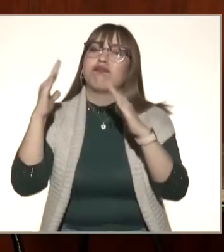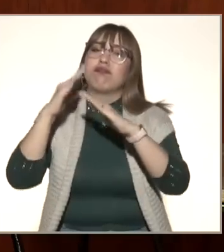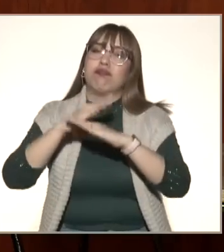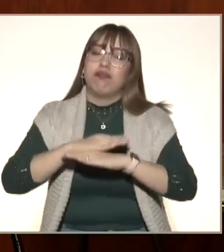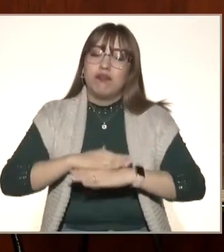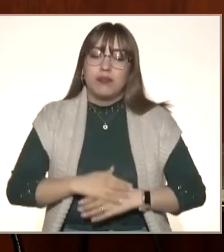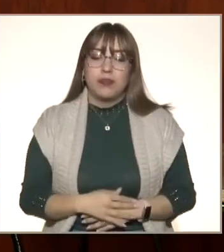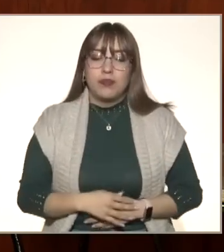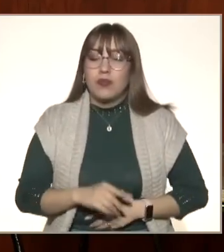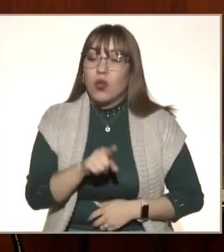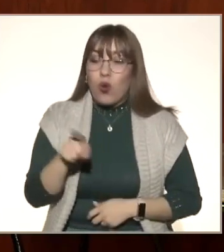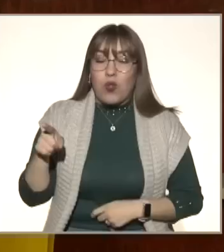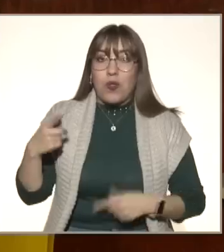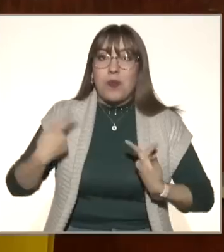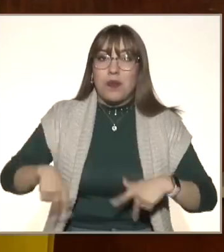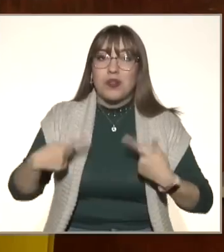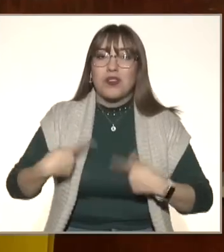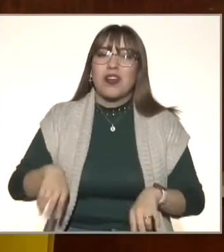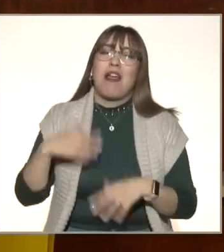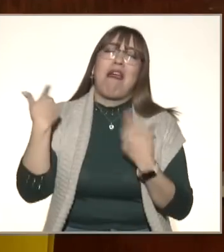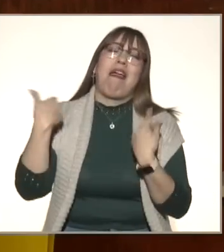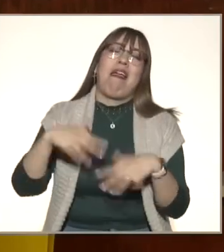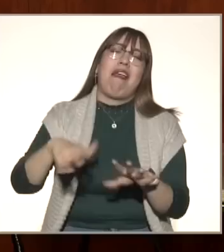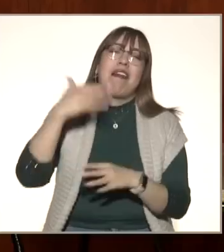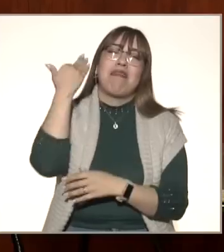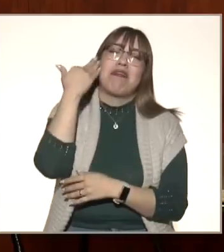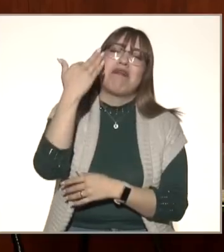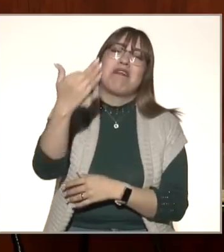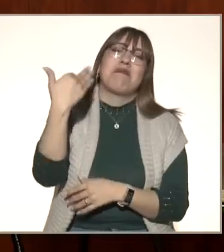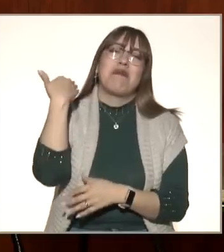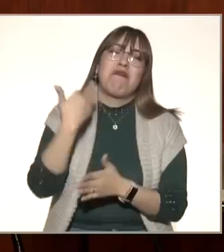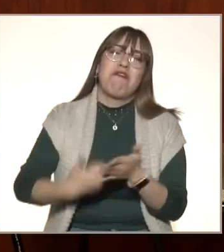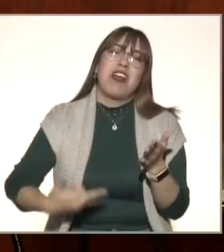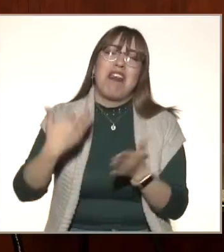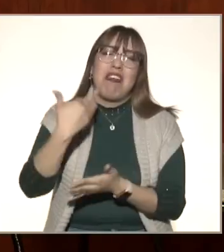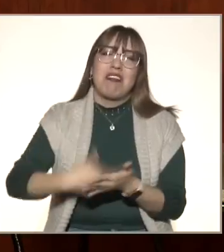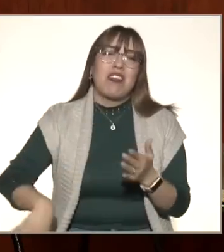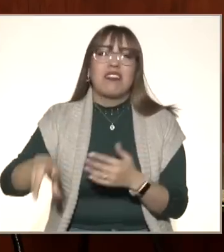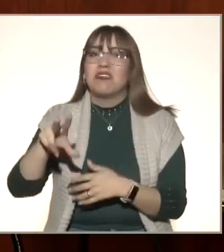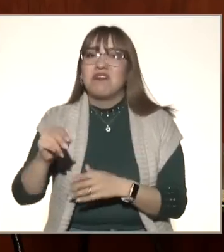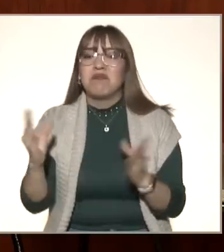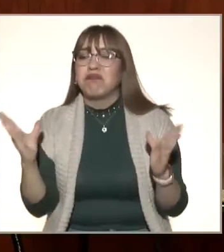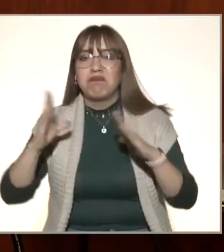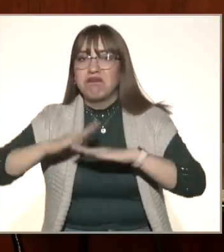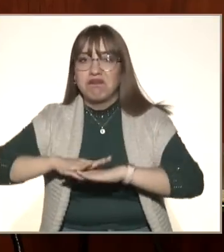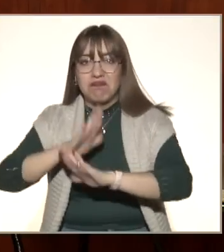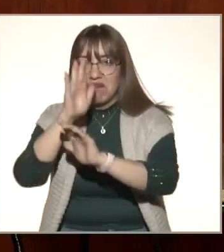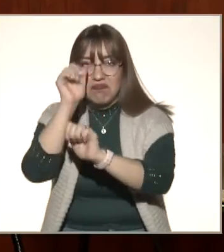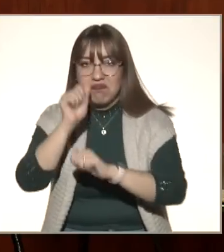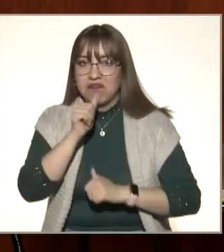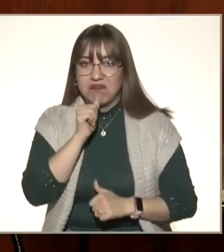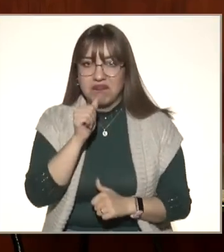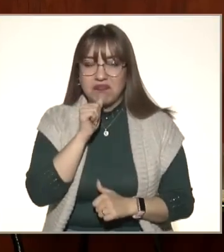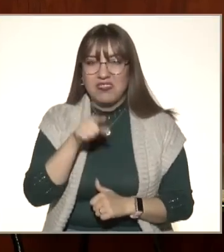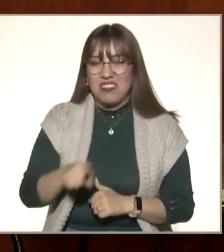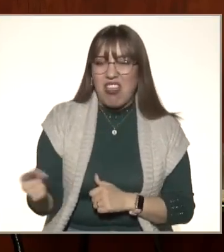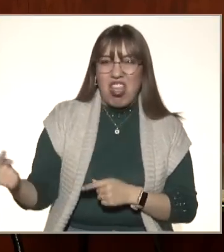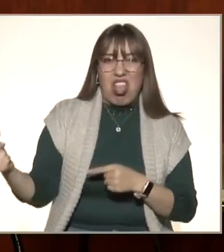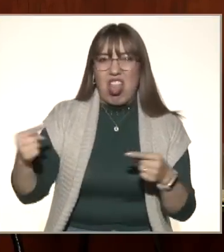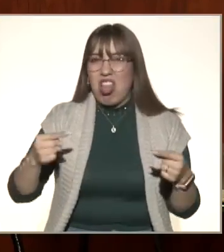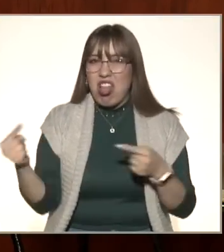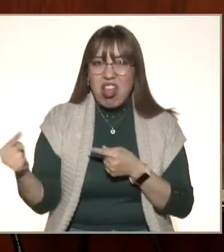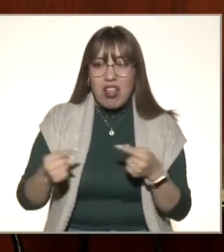todavía piensan que les quedan muchos años, pues no se reconcilian. Y tenemos todas estas riñas de todo de lo que no me dieron, de